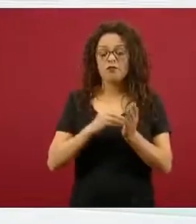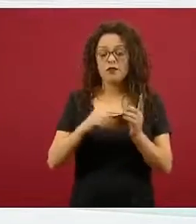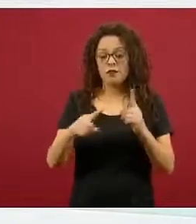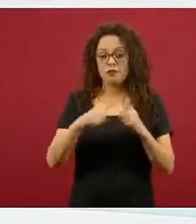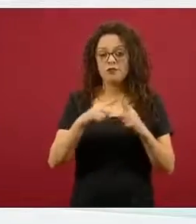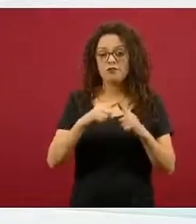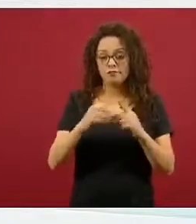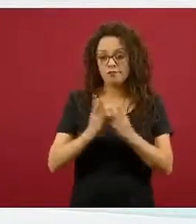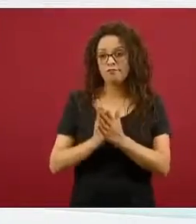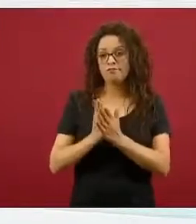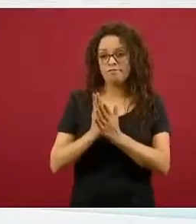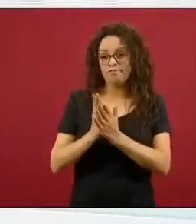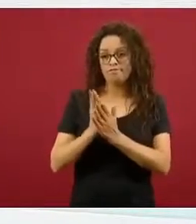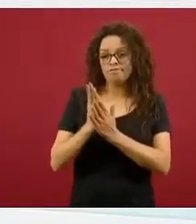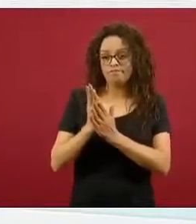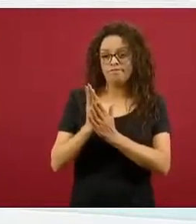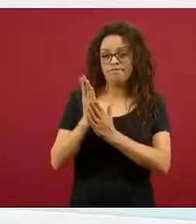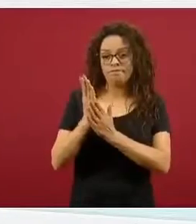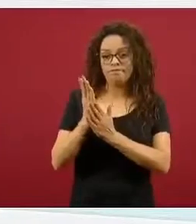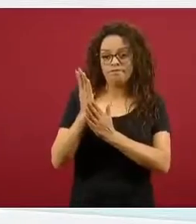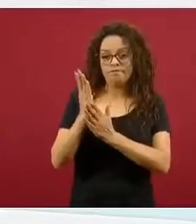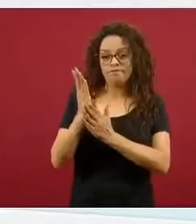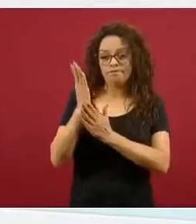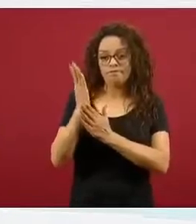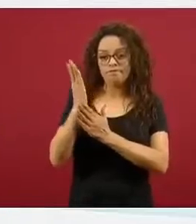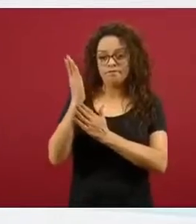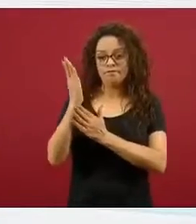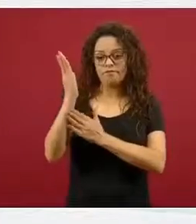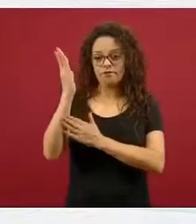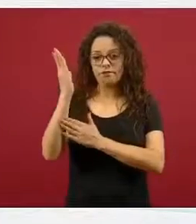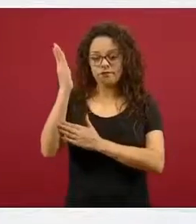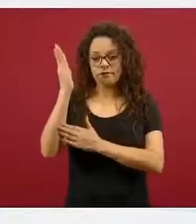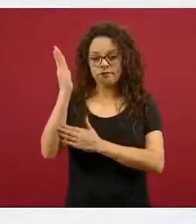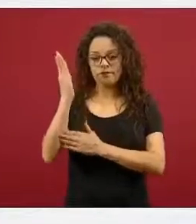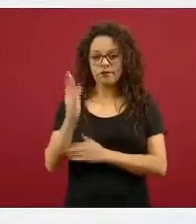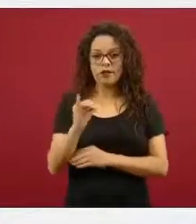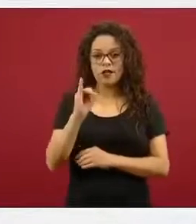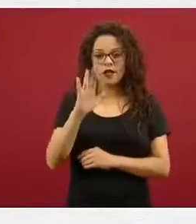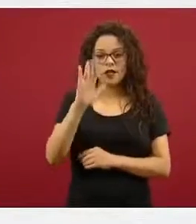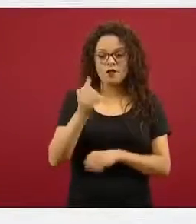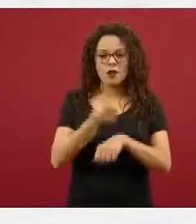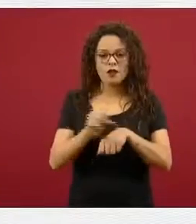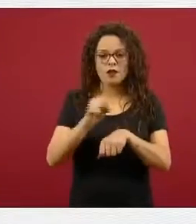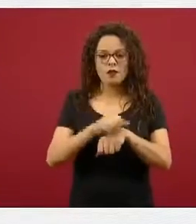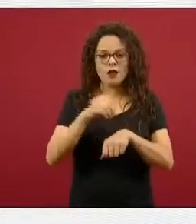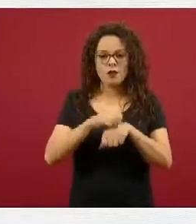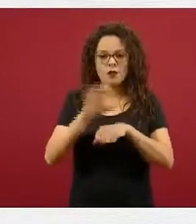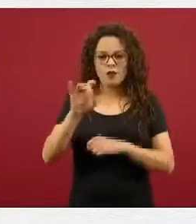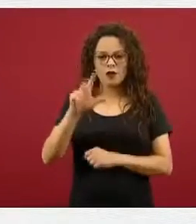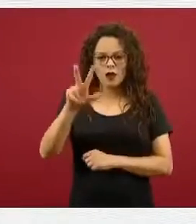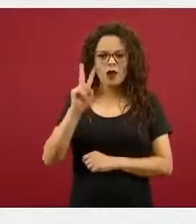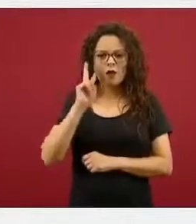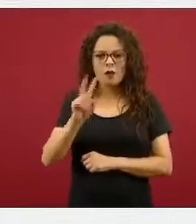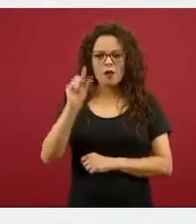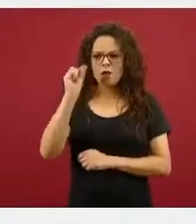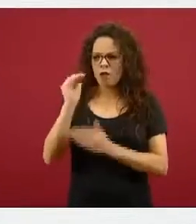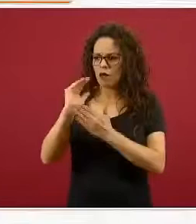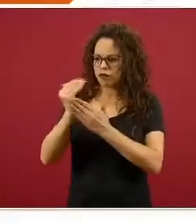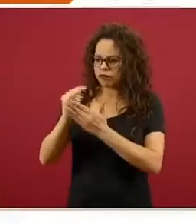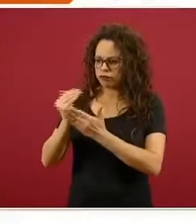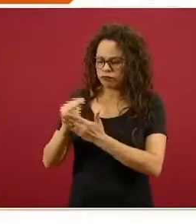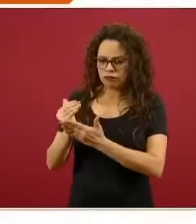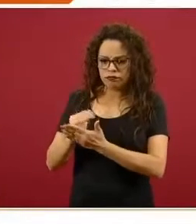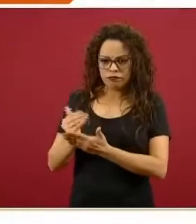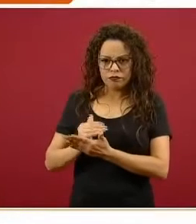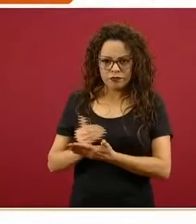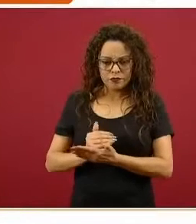¿no? Después de lo que parecía tener como un acmé en su punto en la semana 35, porque había empezado a descender de